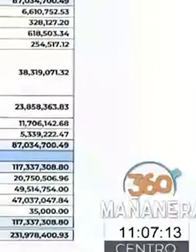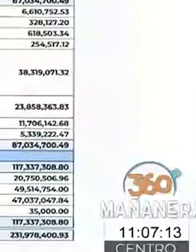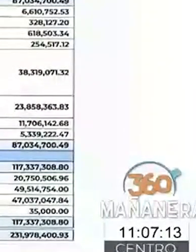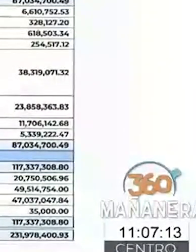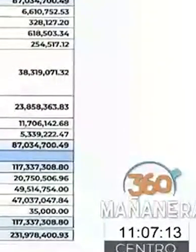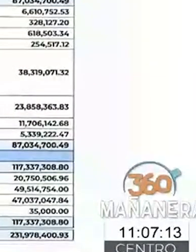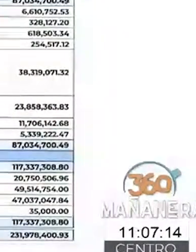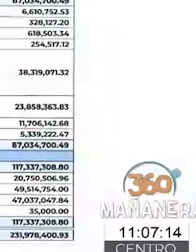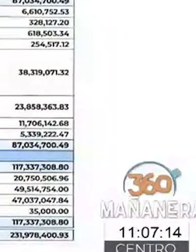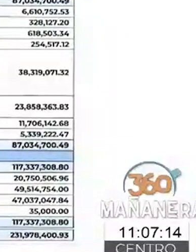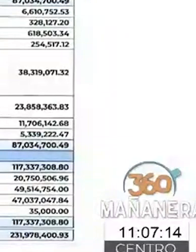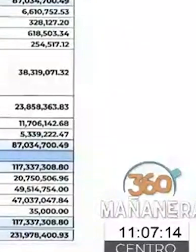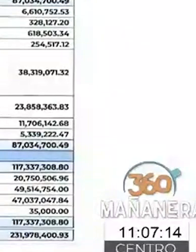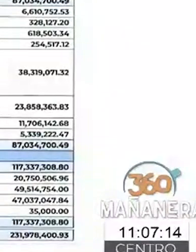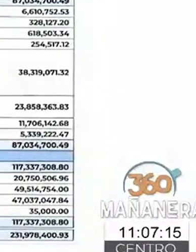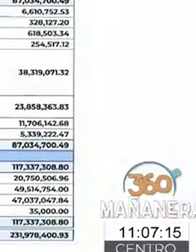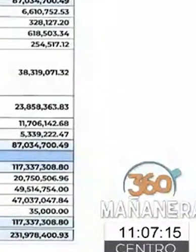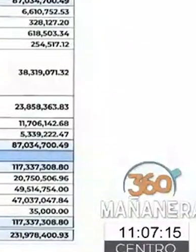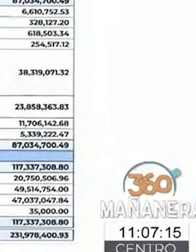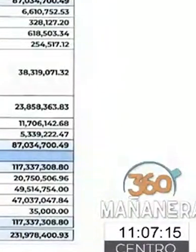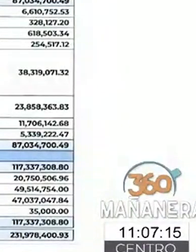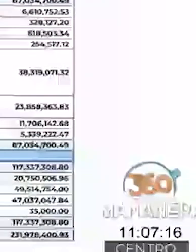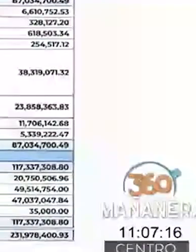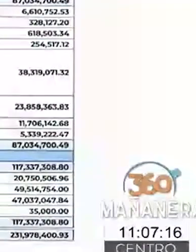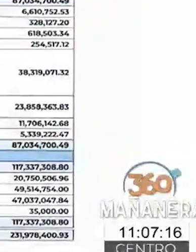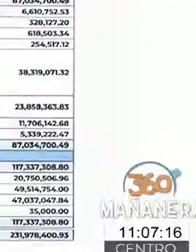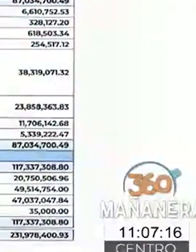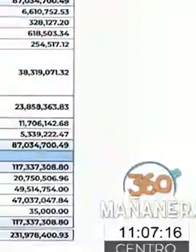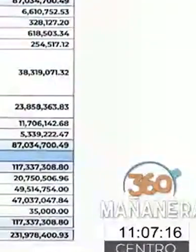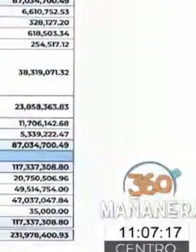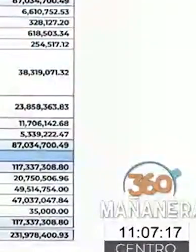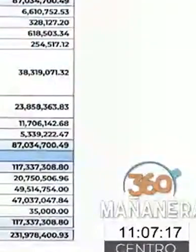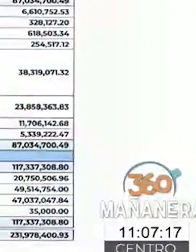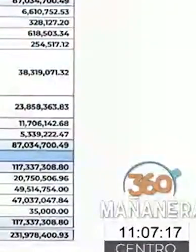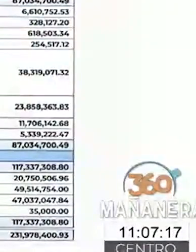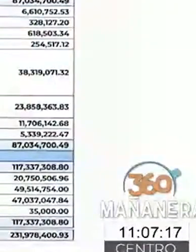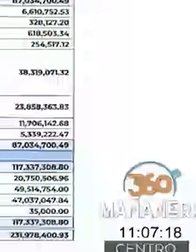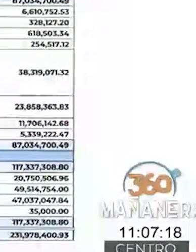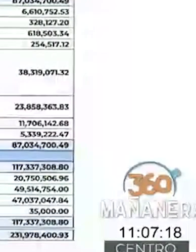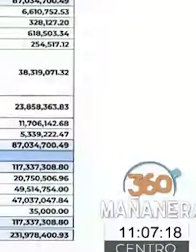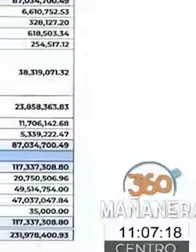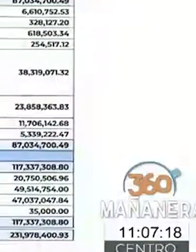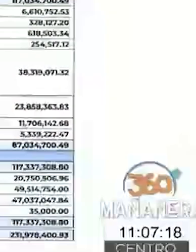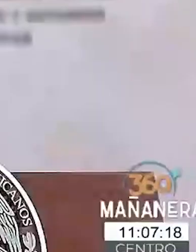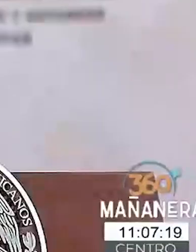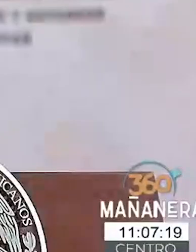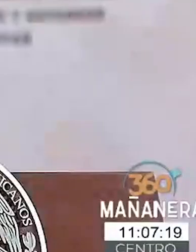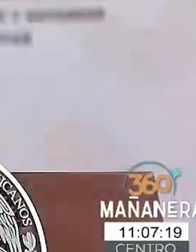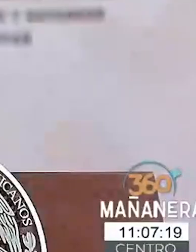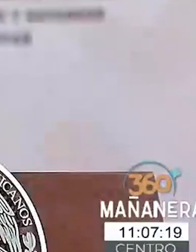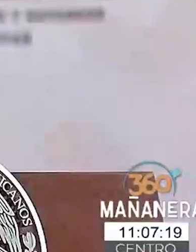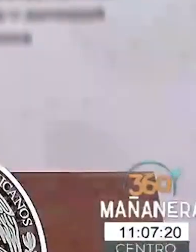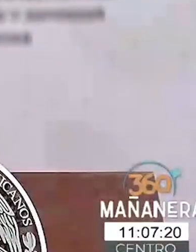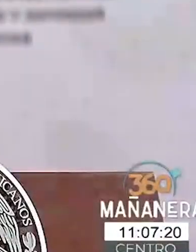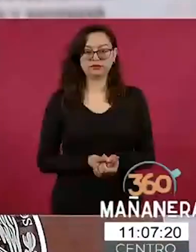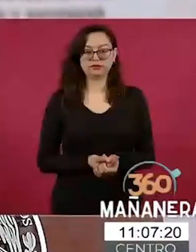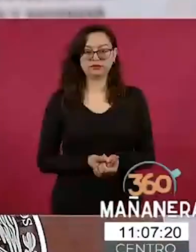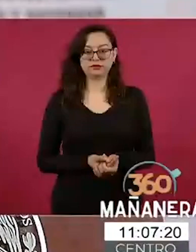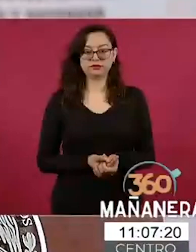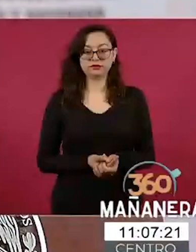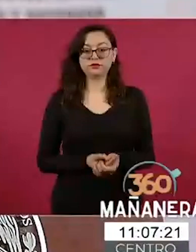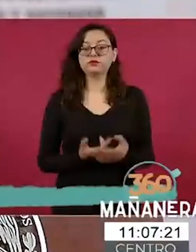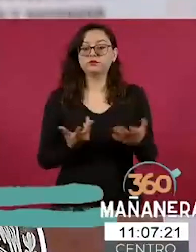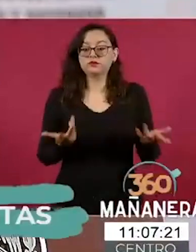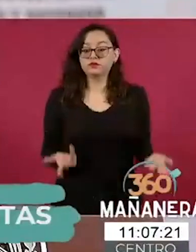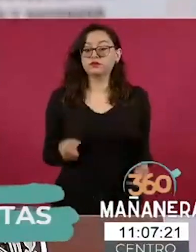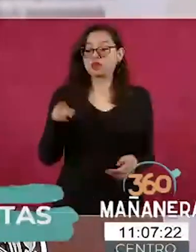niega la triangulación de recursos pero acusa abuso de poder y de persecución o sea el mundo al revés sus plumas